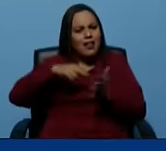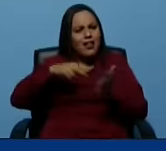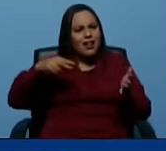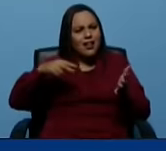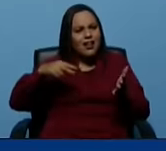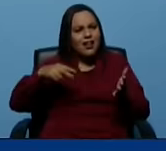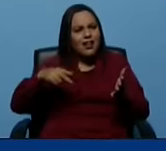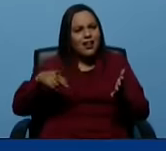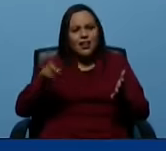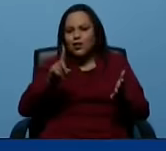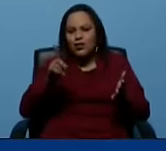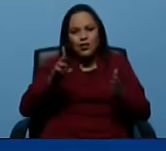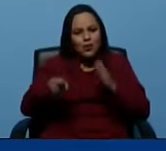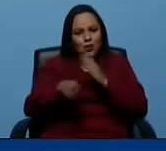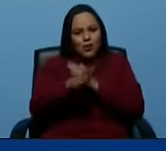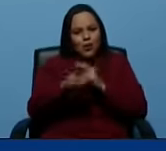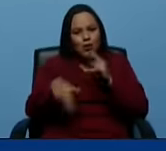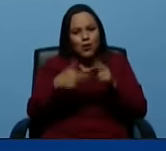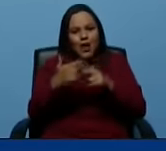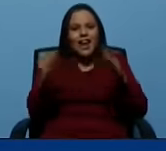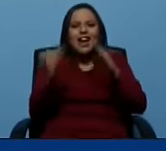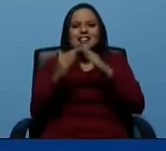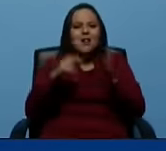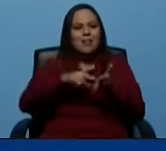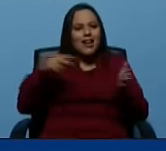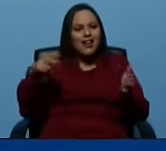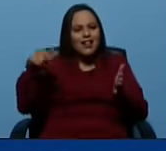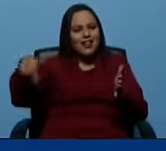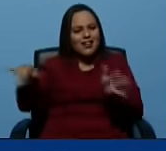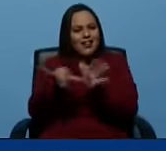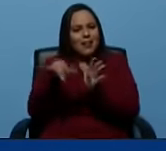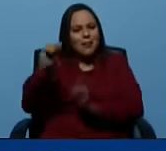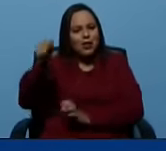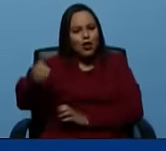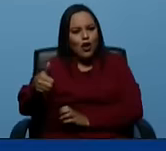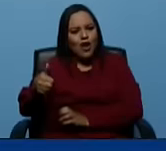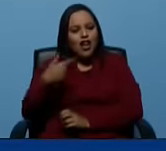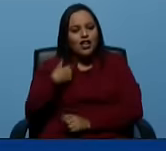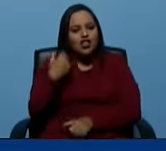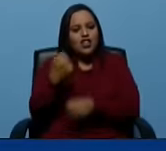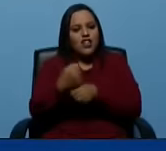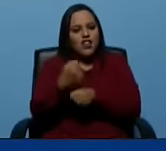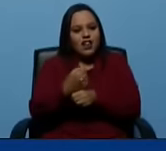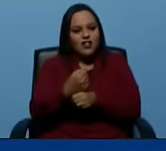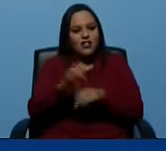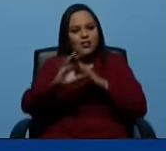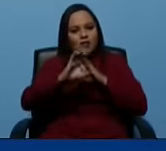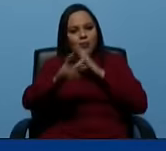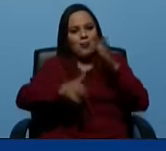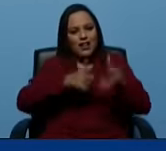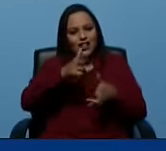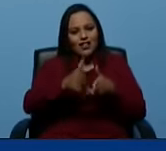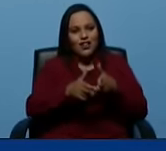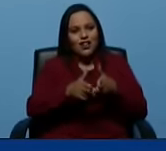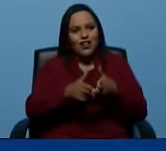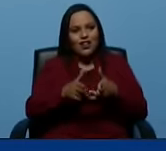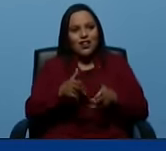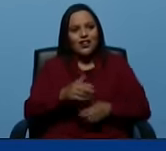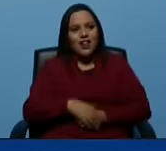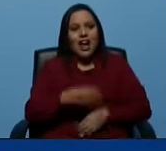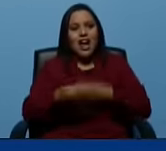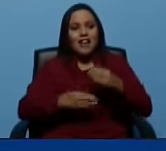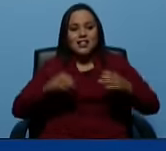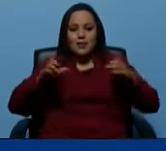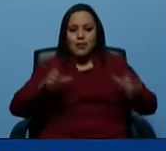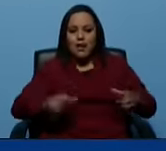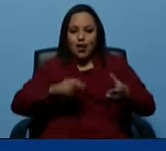no has ido a la casa de los espaguetis que queda por aquí, en La Pastora. Yo iba cuando era trabajador de Metrobús. Todavía que te hacen un plato de